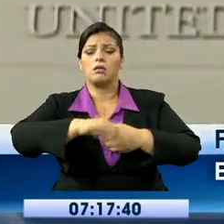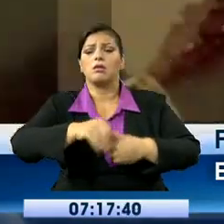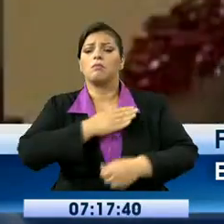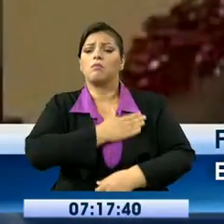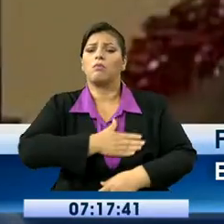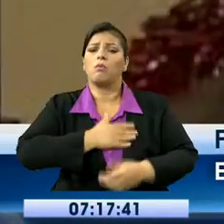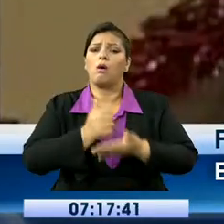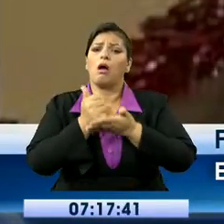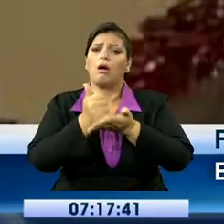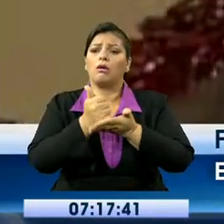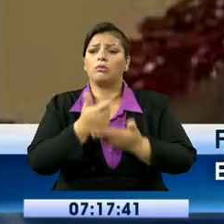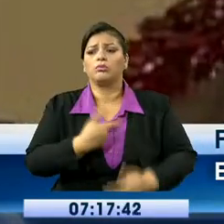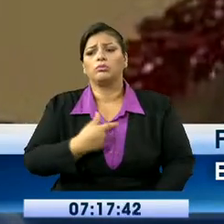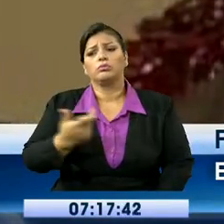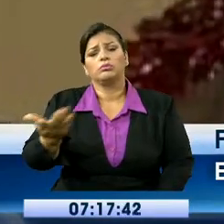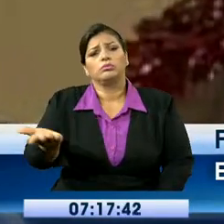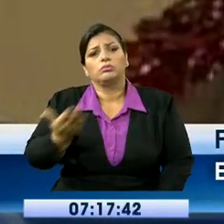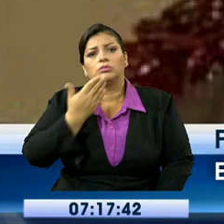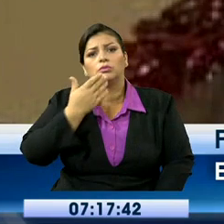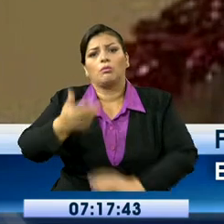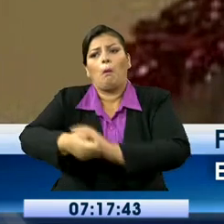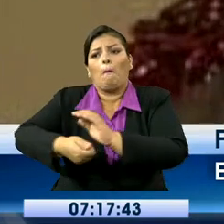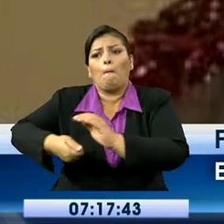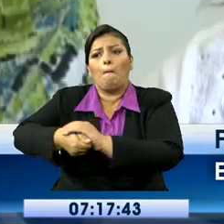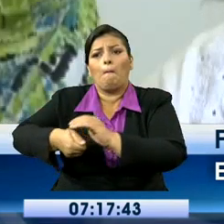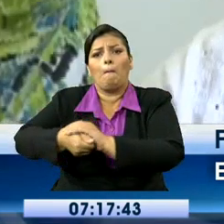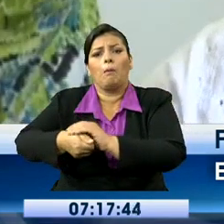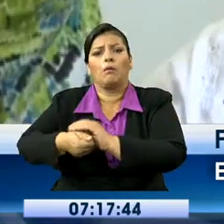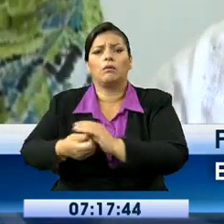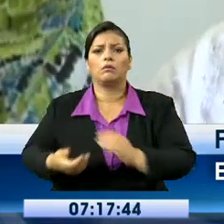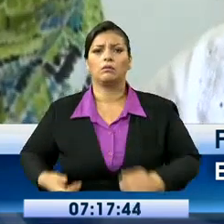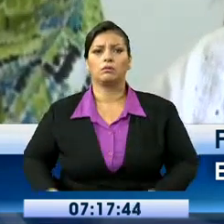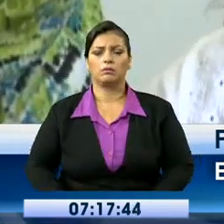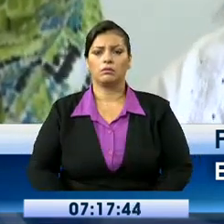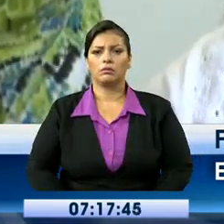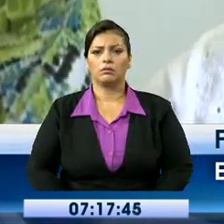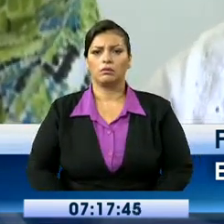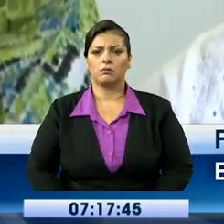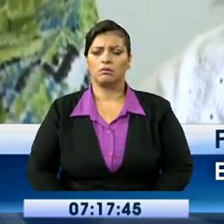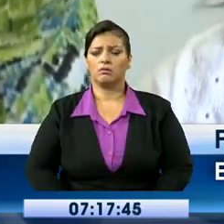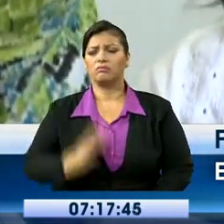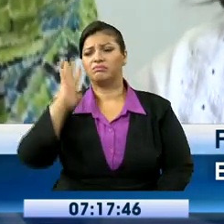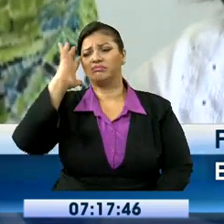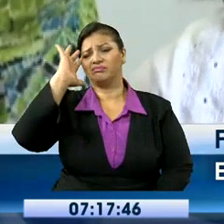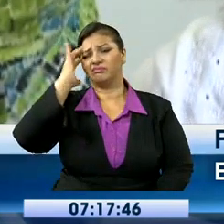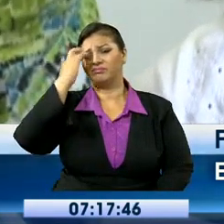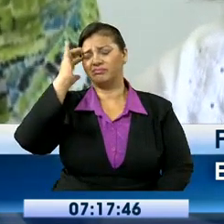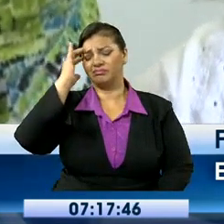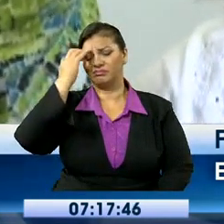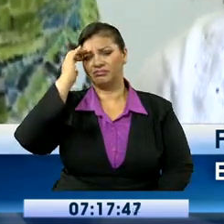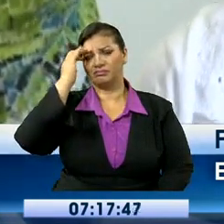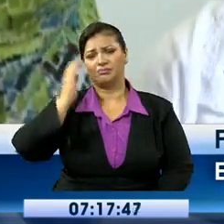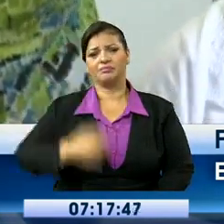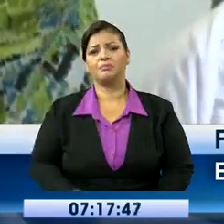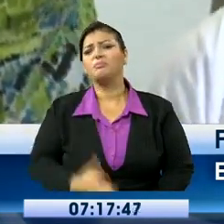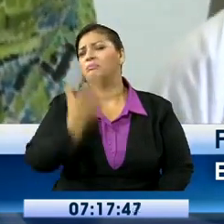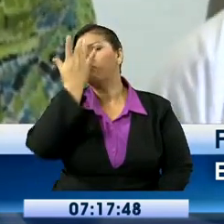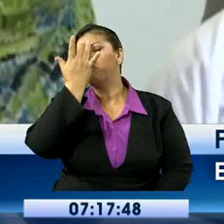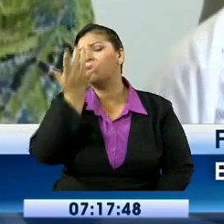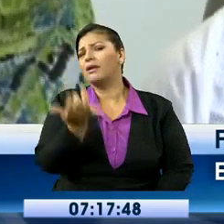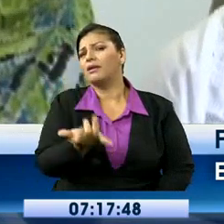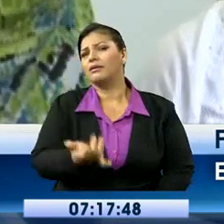norteamericano aclare el asilo político otorgado a Baca. Este es un hecho muy preocupante porque